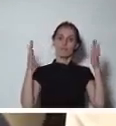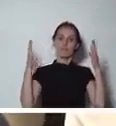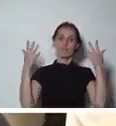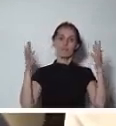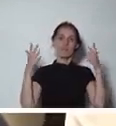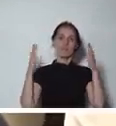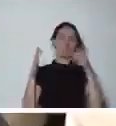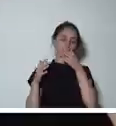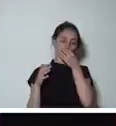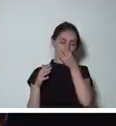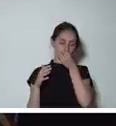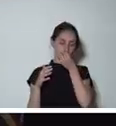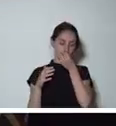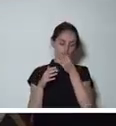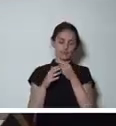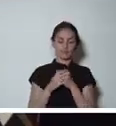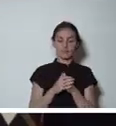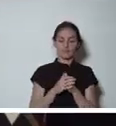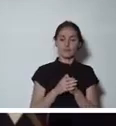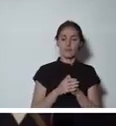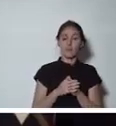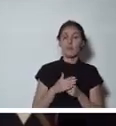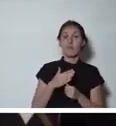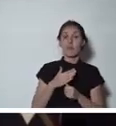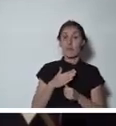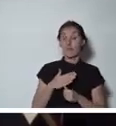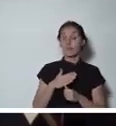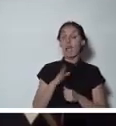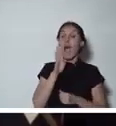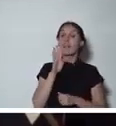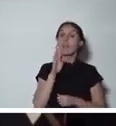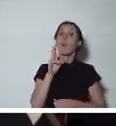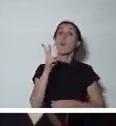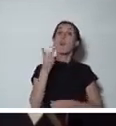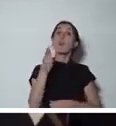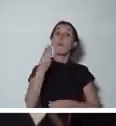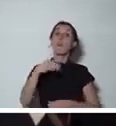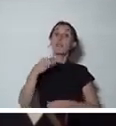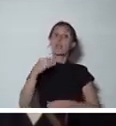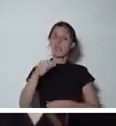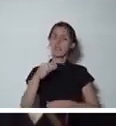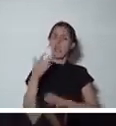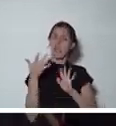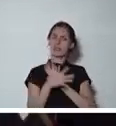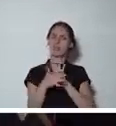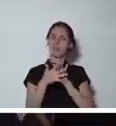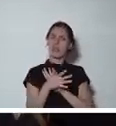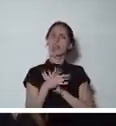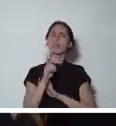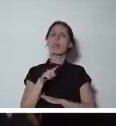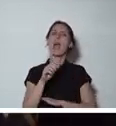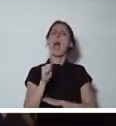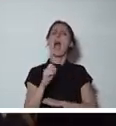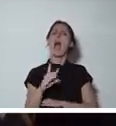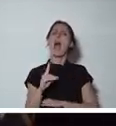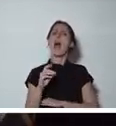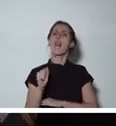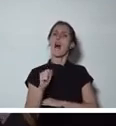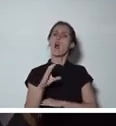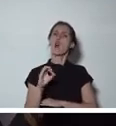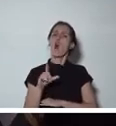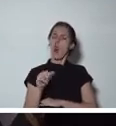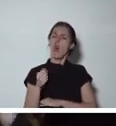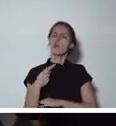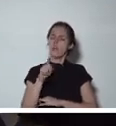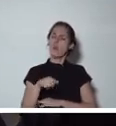y creo que la vicepresidenta lo explicaba muy bien eh Ada también lo decía en su intervención la nueva